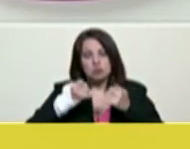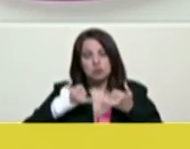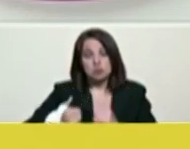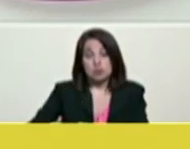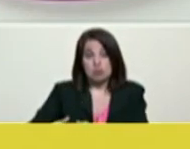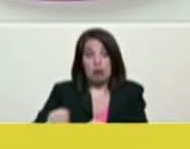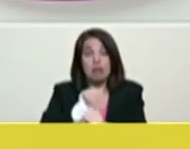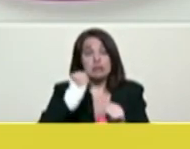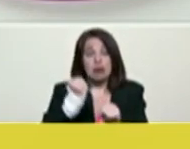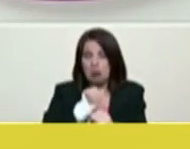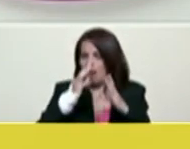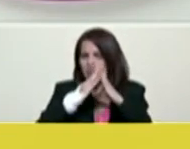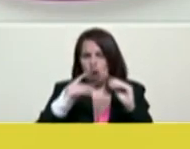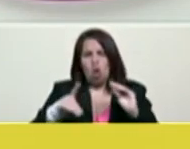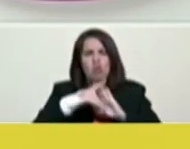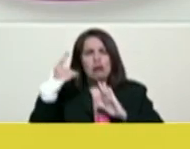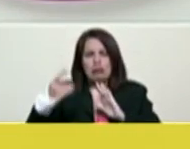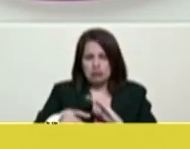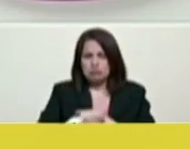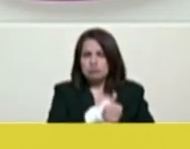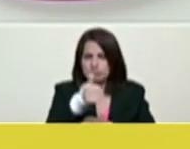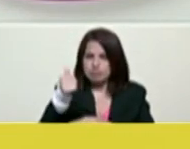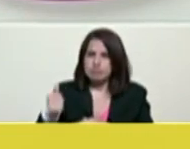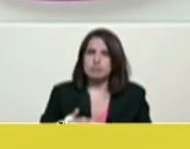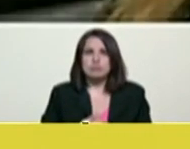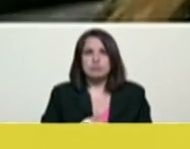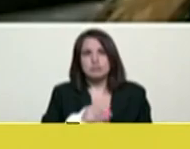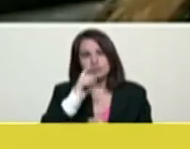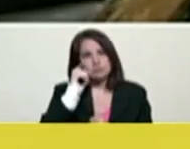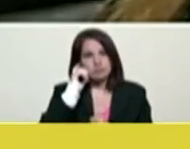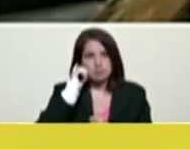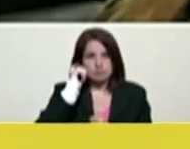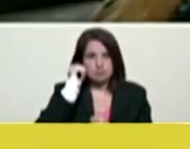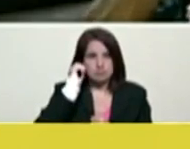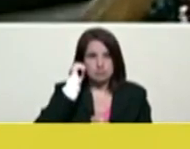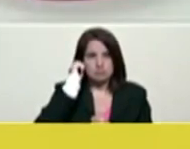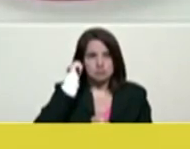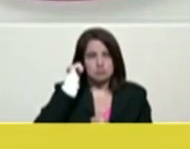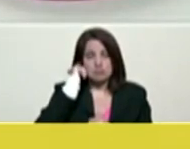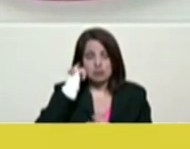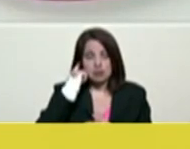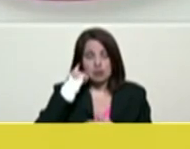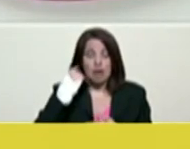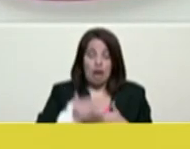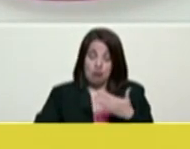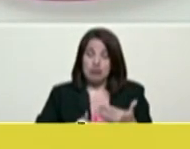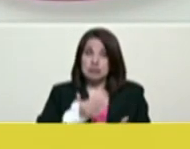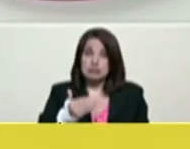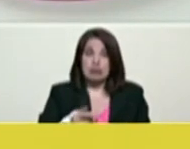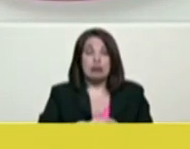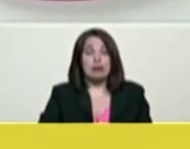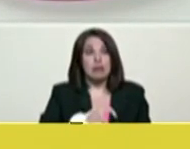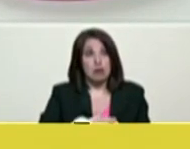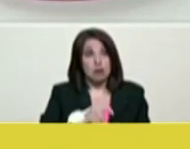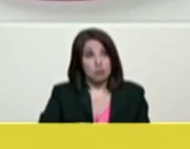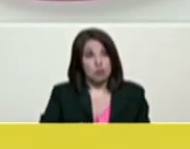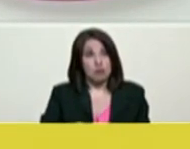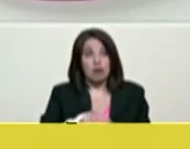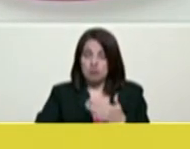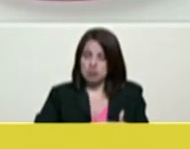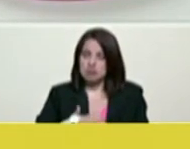trabajo a todos tienen derecho compatriotas avanzar en la orden a avanzar